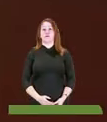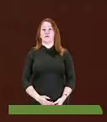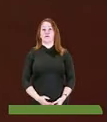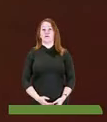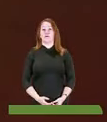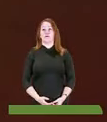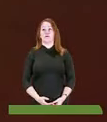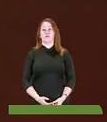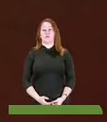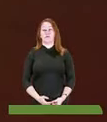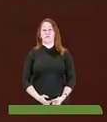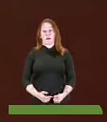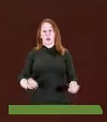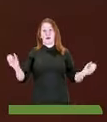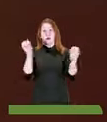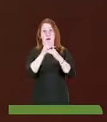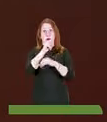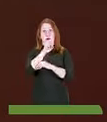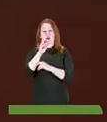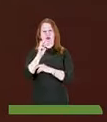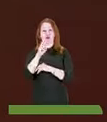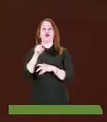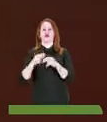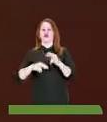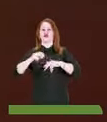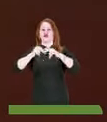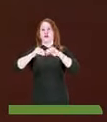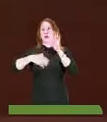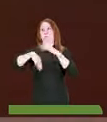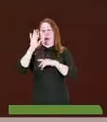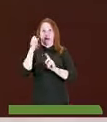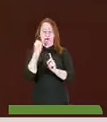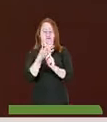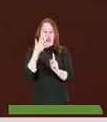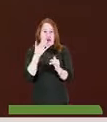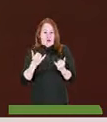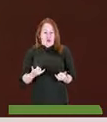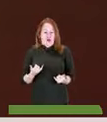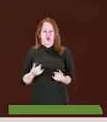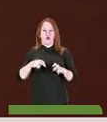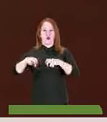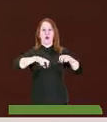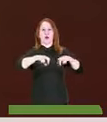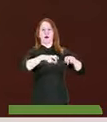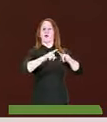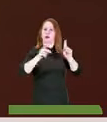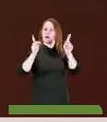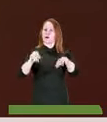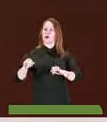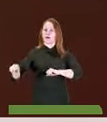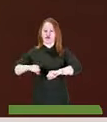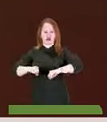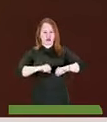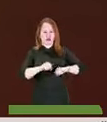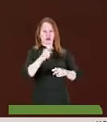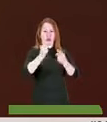Bueno, la avenida 68 es una obra que tal vez es la que genera en este momento mayor impacto en materia de movilidad, pero también en materia de reactivación